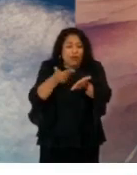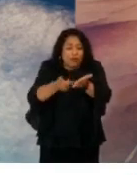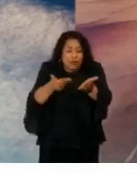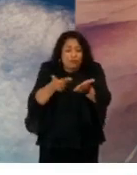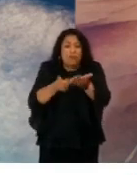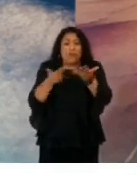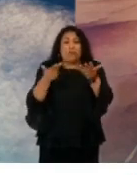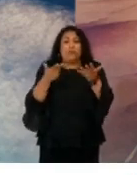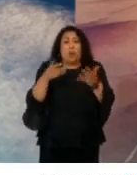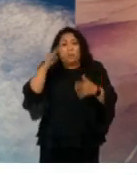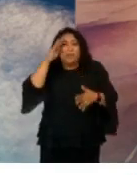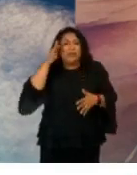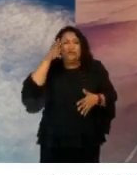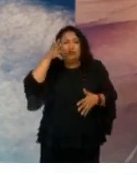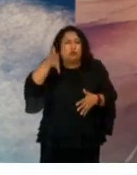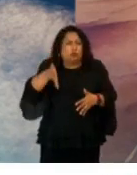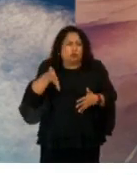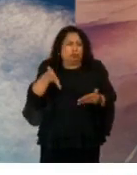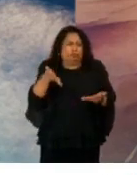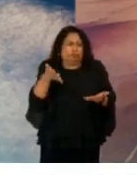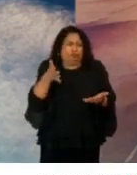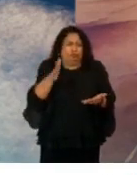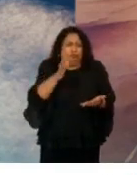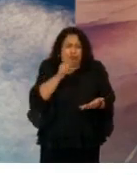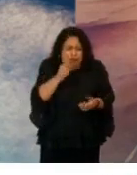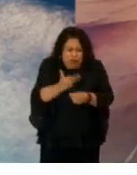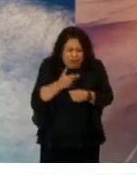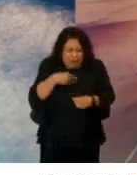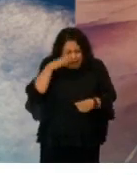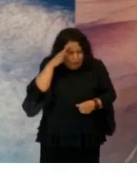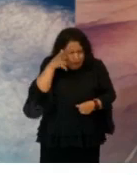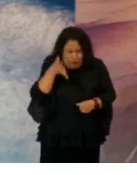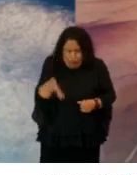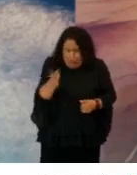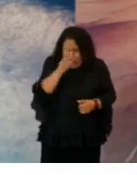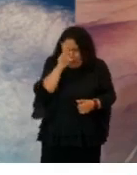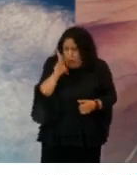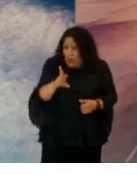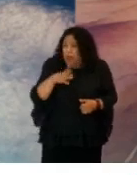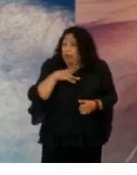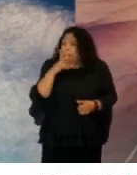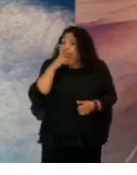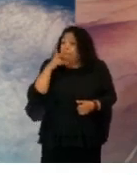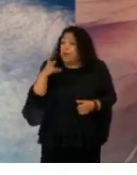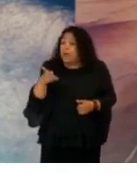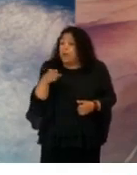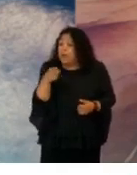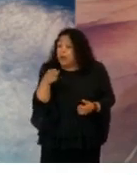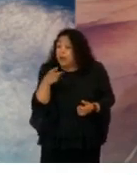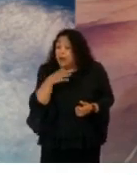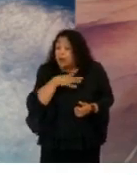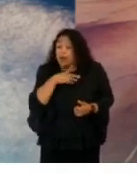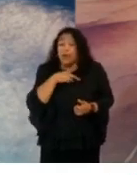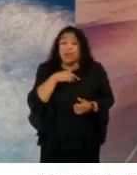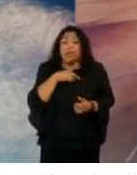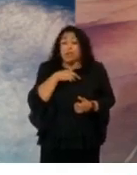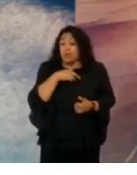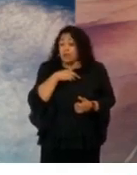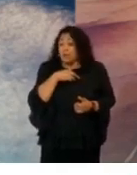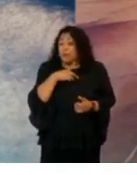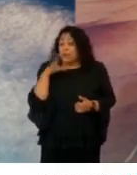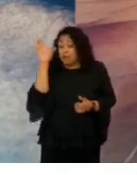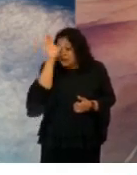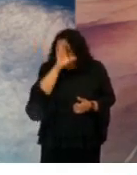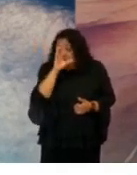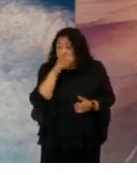quiero hacer en un futuro, porque no están pensando en un futuro. Especialmente cuando, usando las palabras de Bubano, de este eterno femenino, de la